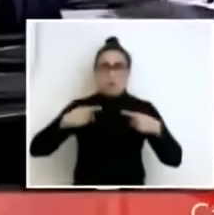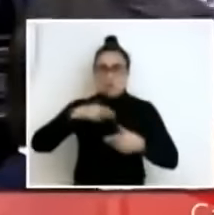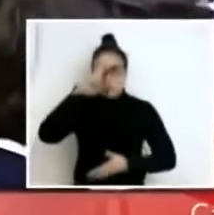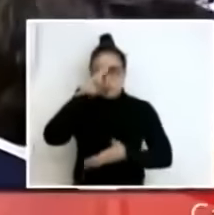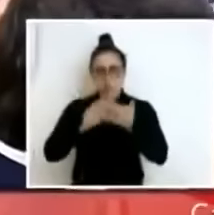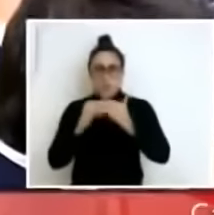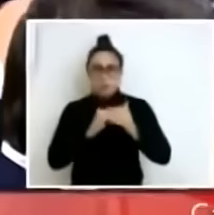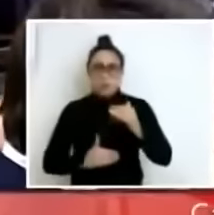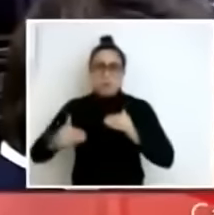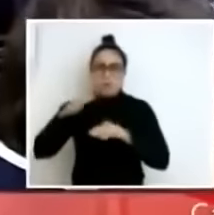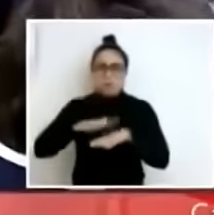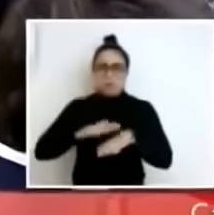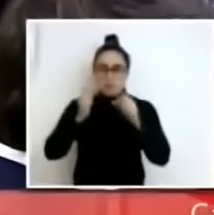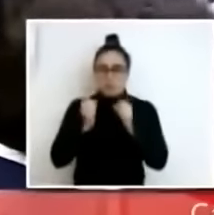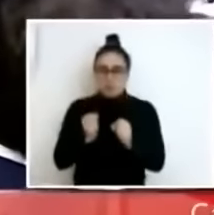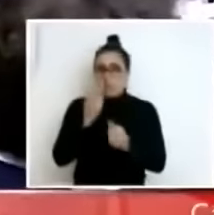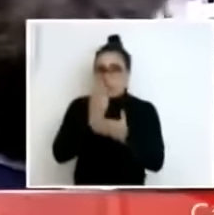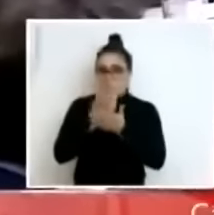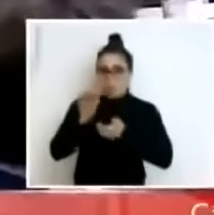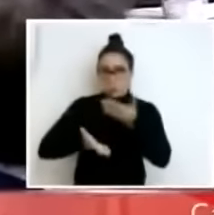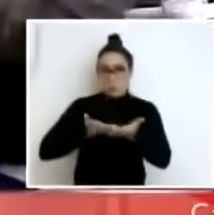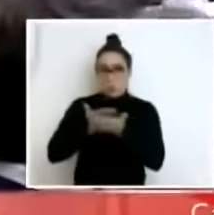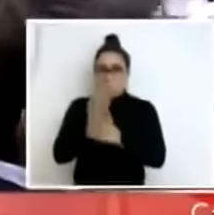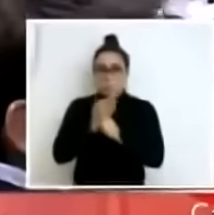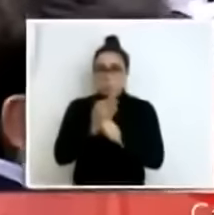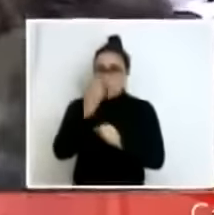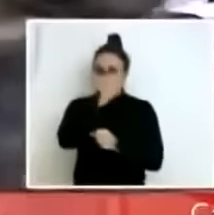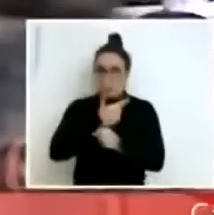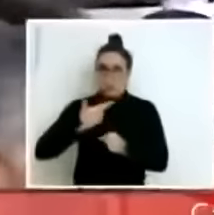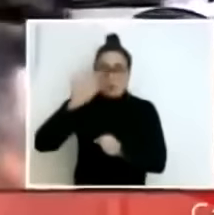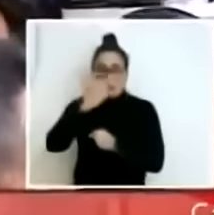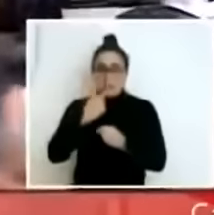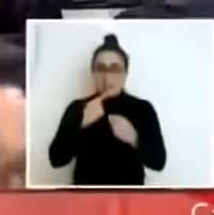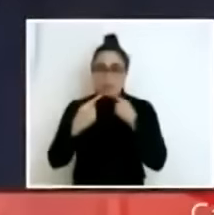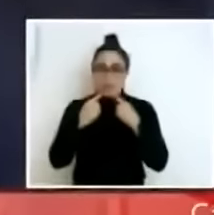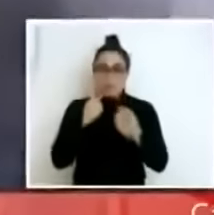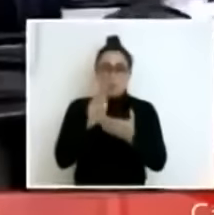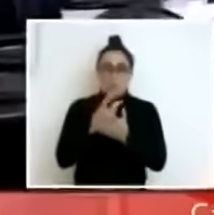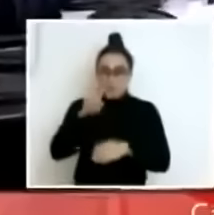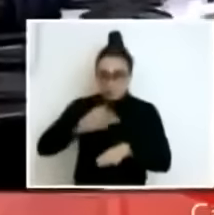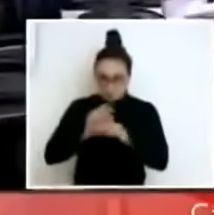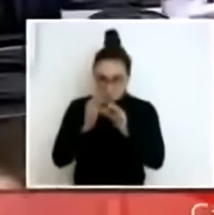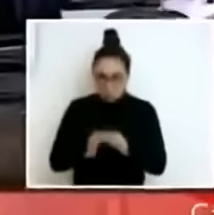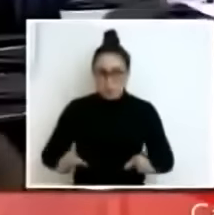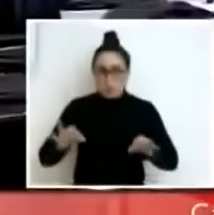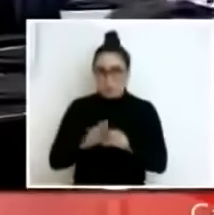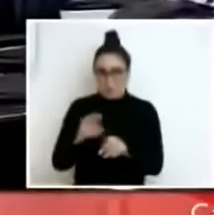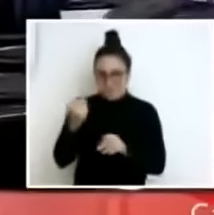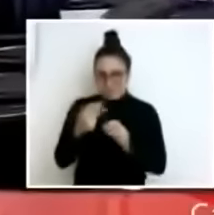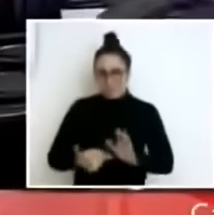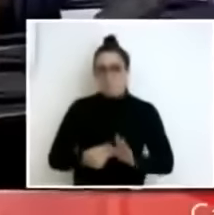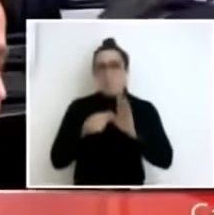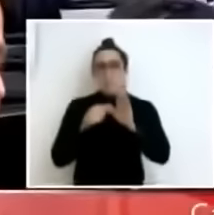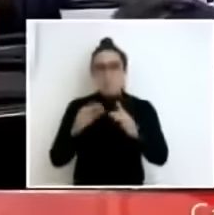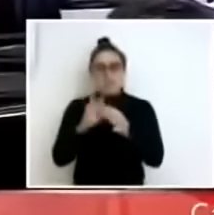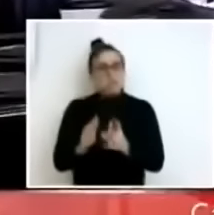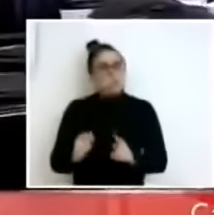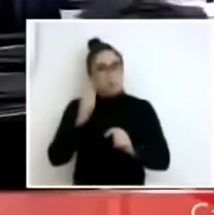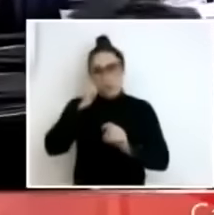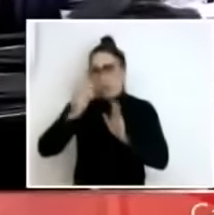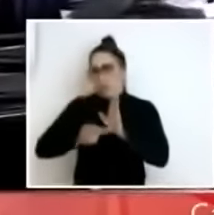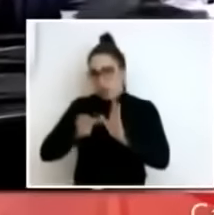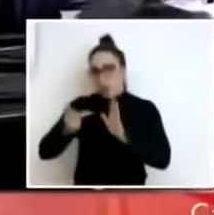la propuesta de reformas que recoge el dictamen que hoy discutimos importa mucho decirlo y